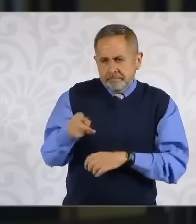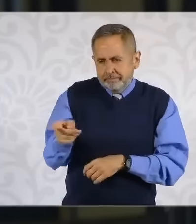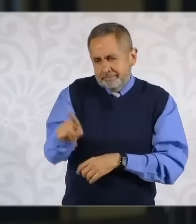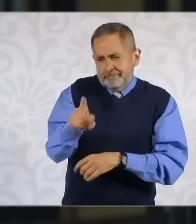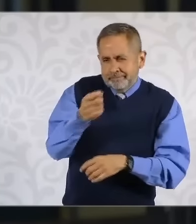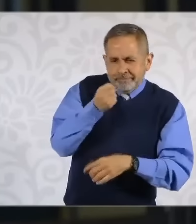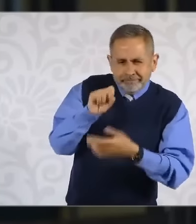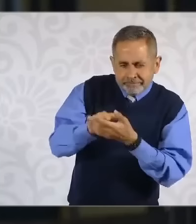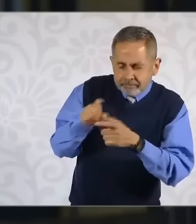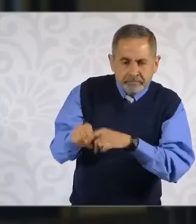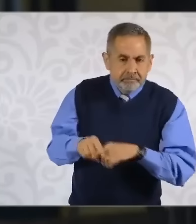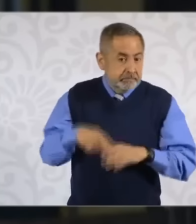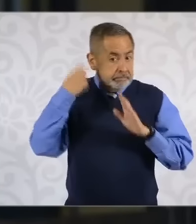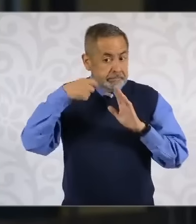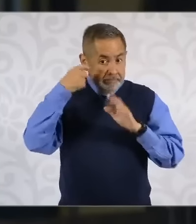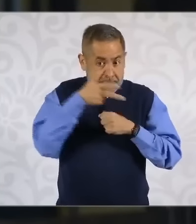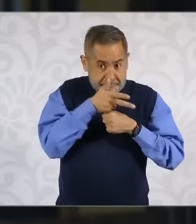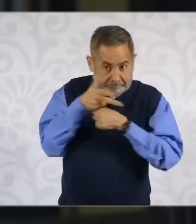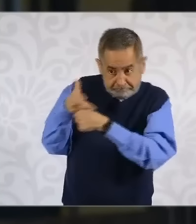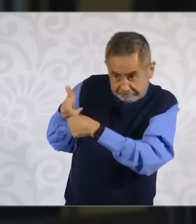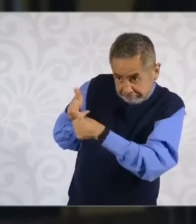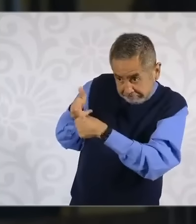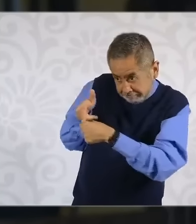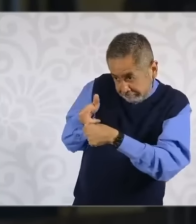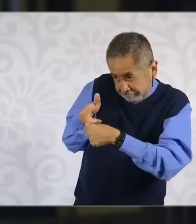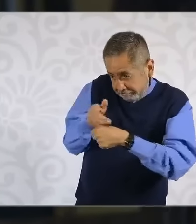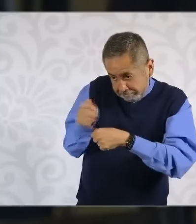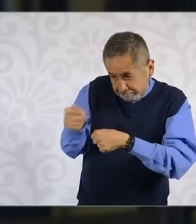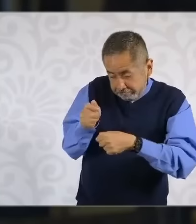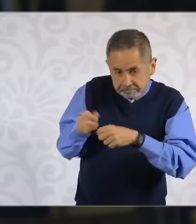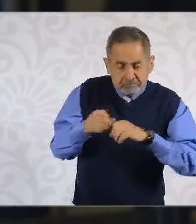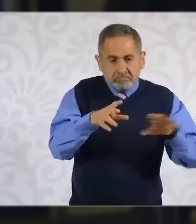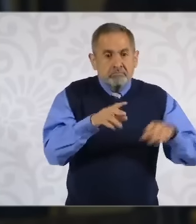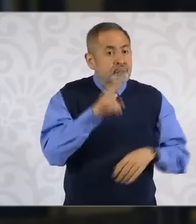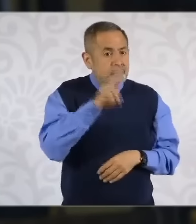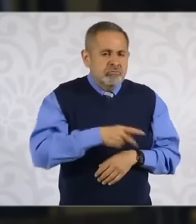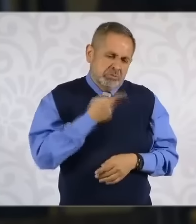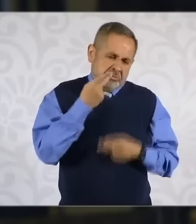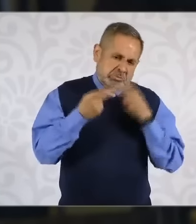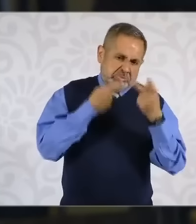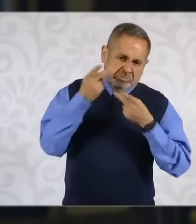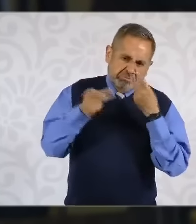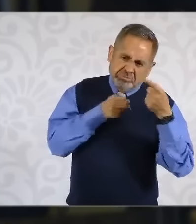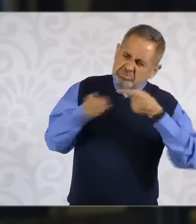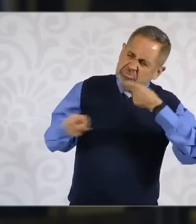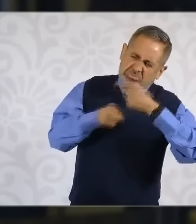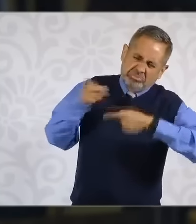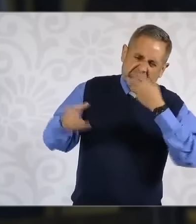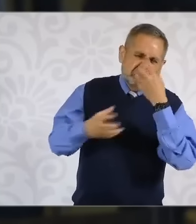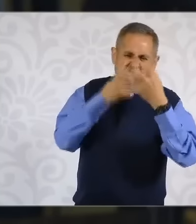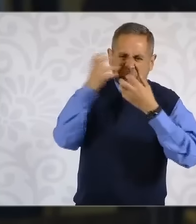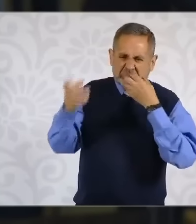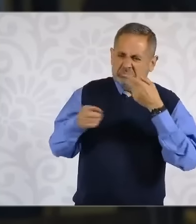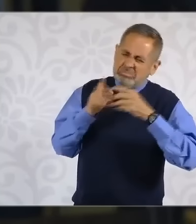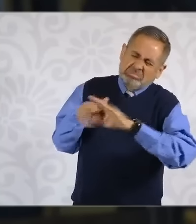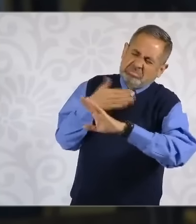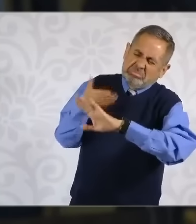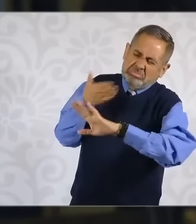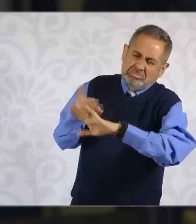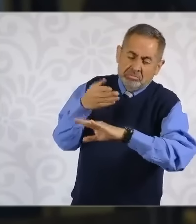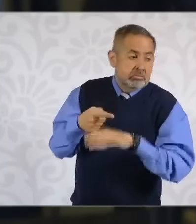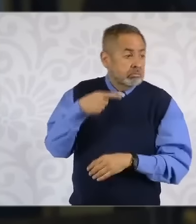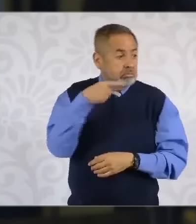En el video se, pues hay una agresión verbal y gritos de parte de una persona del